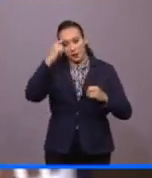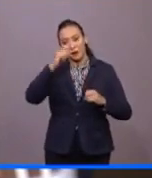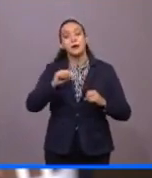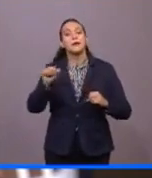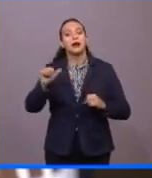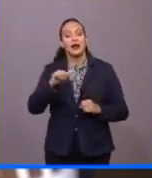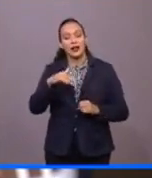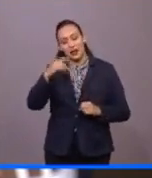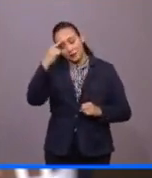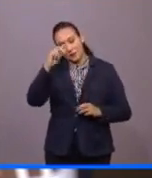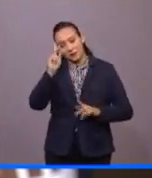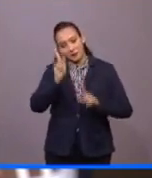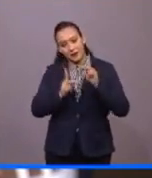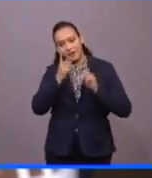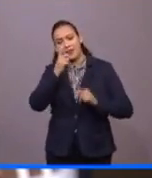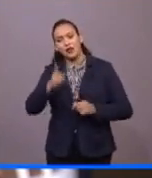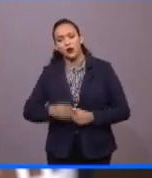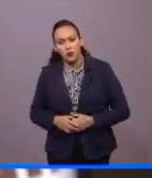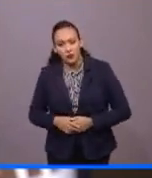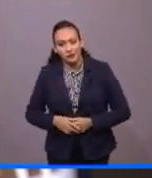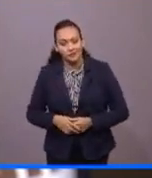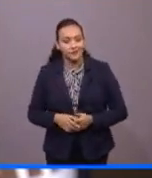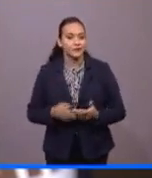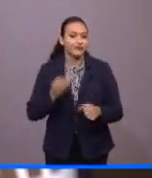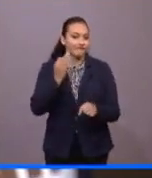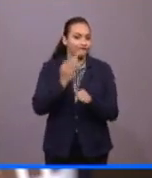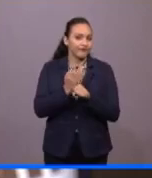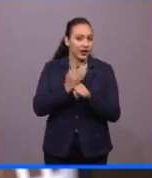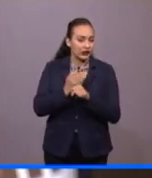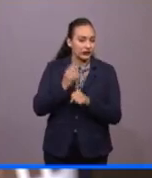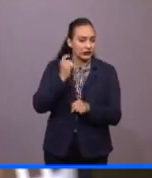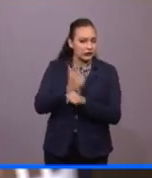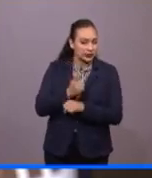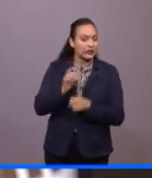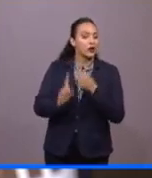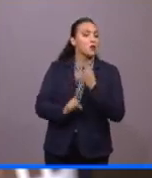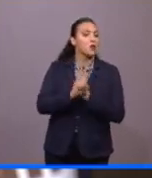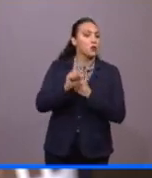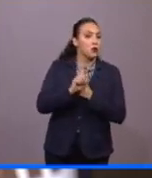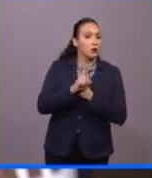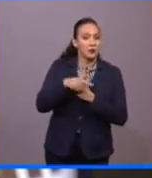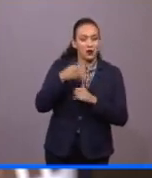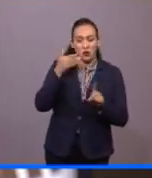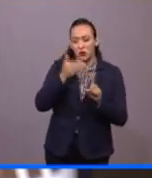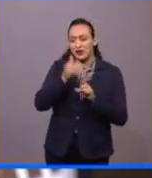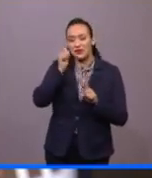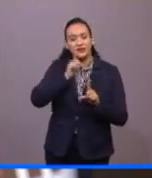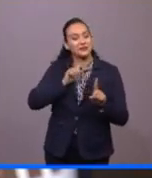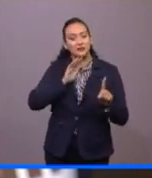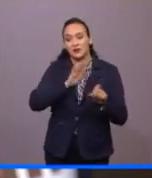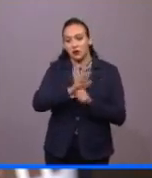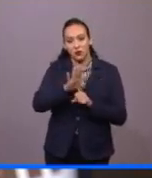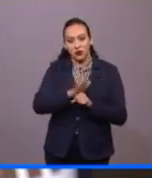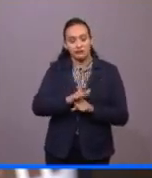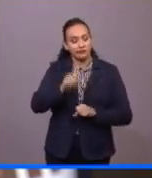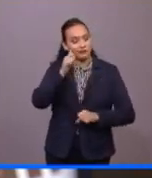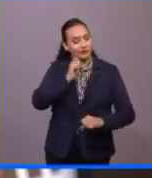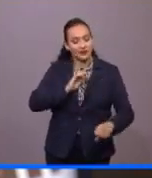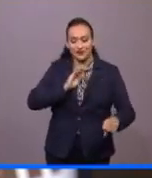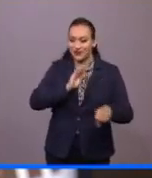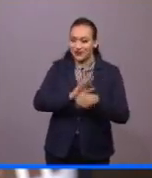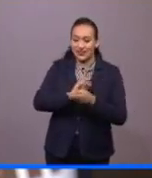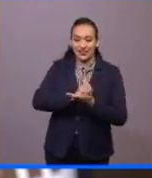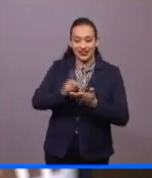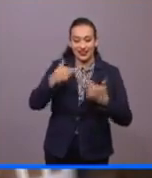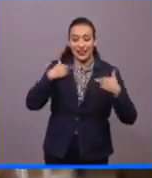Arbitraje en La Haya, consideró que no obstante los retos que se avecinan, el objetivo siempre será la protección de los